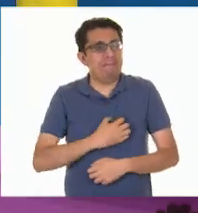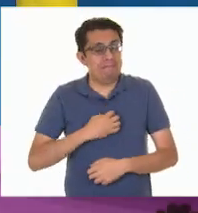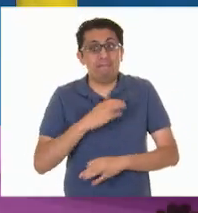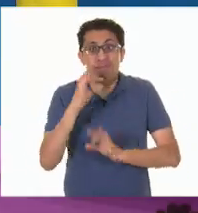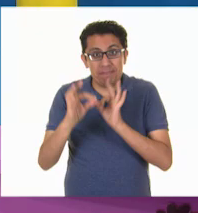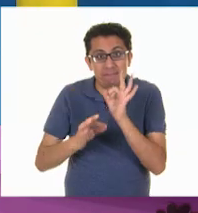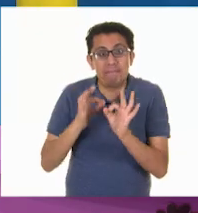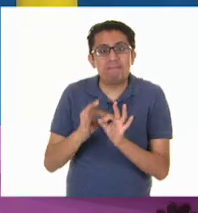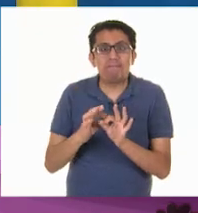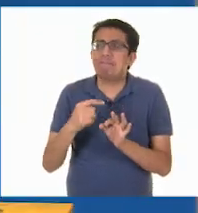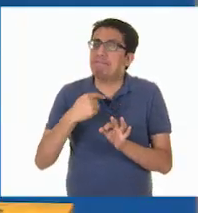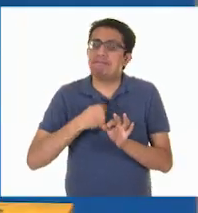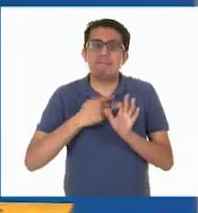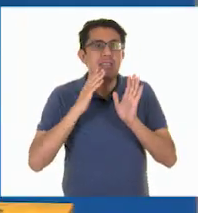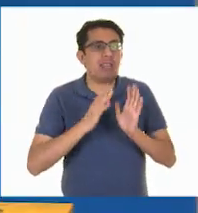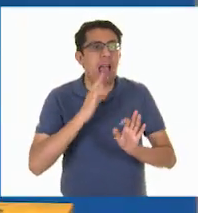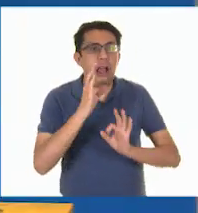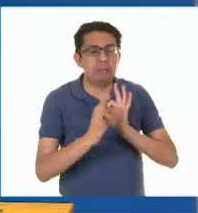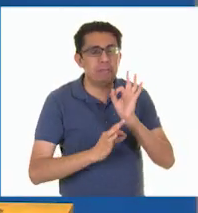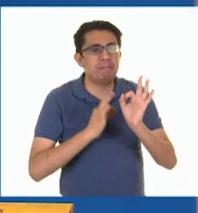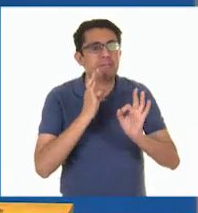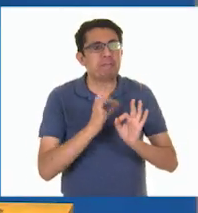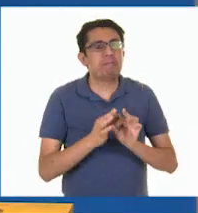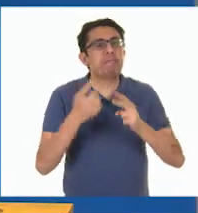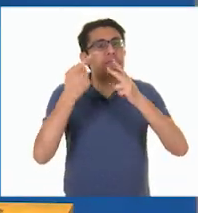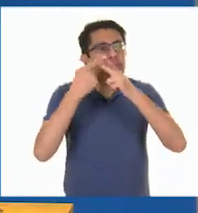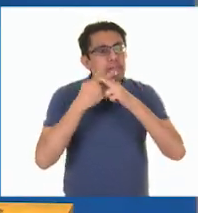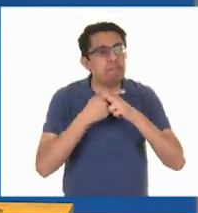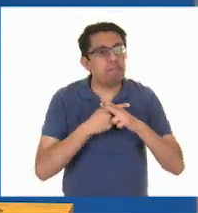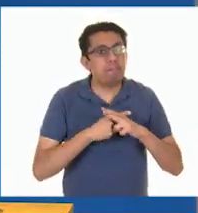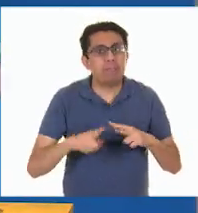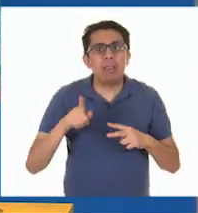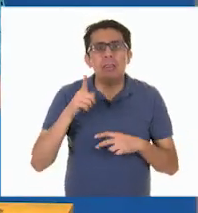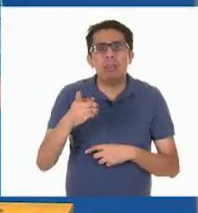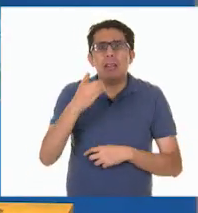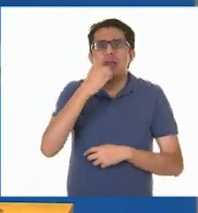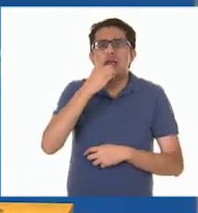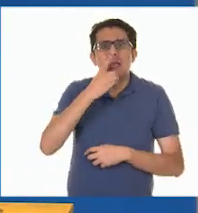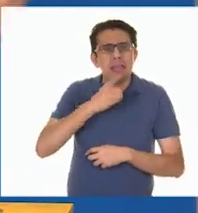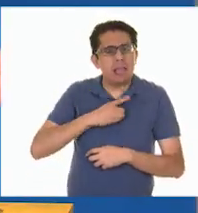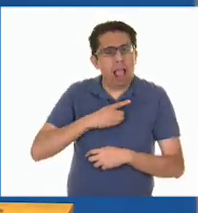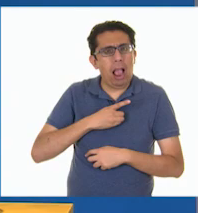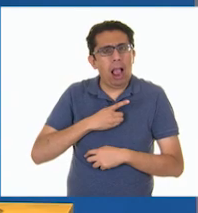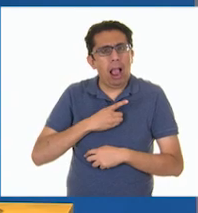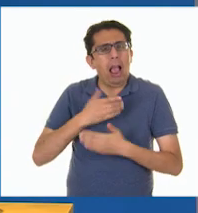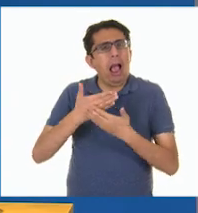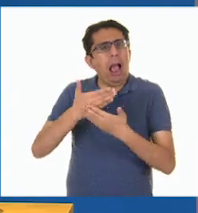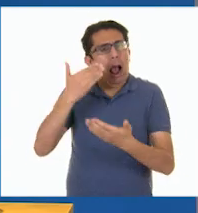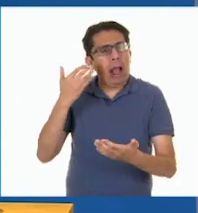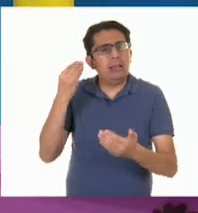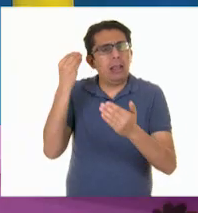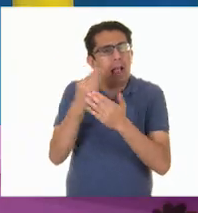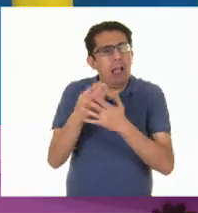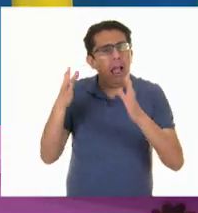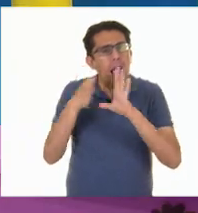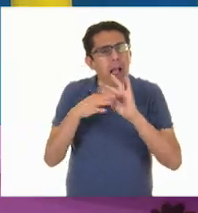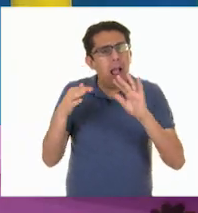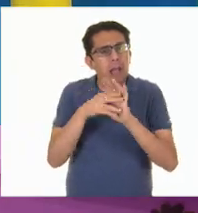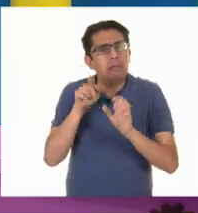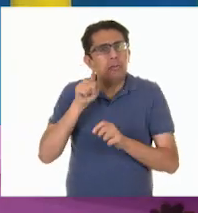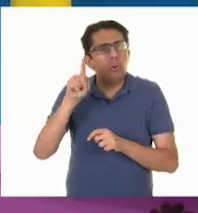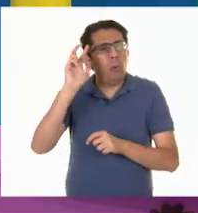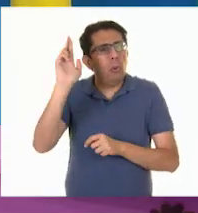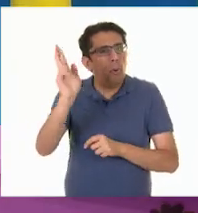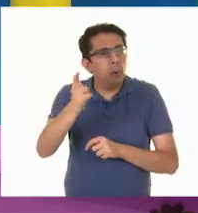maestra, listísimos. Ok. En principio me gustaría que nos dijeras, Juan Carlos, ¿qué recuerdas de lo que han visto en clases pasadas? Bueno,